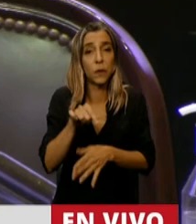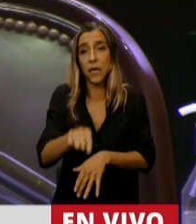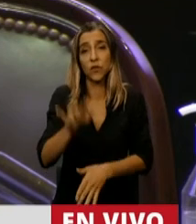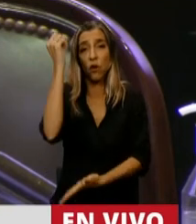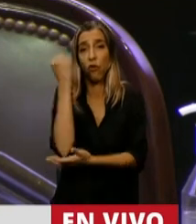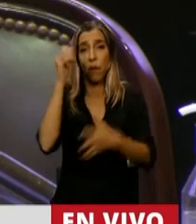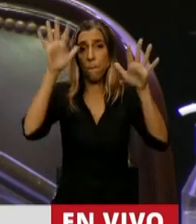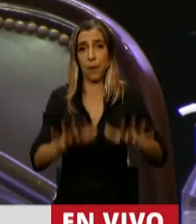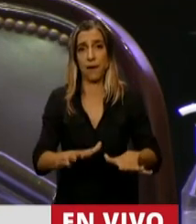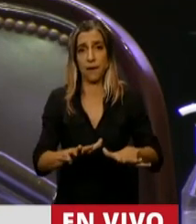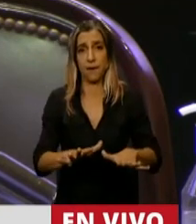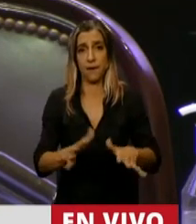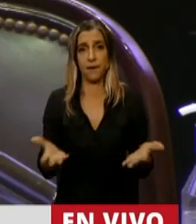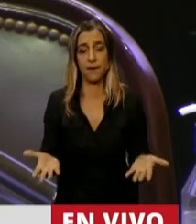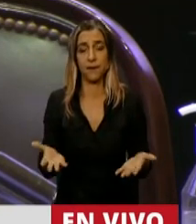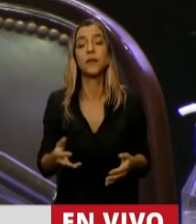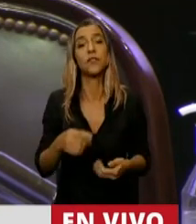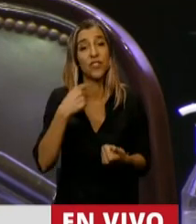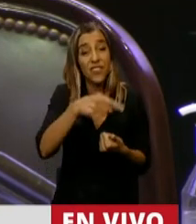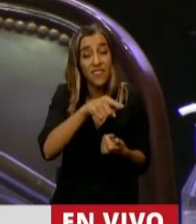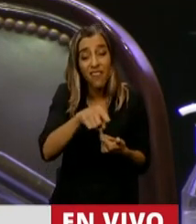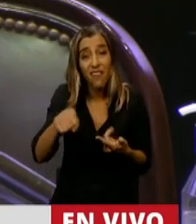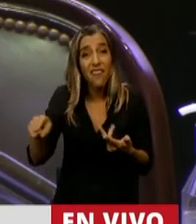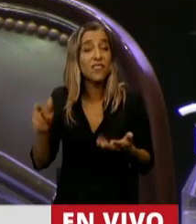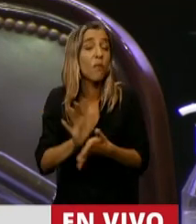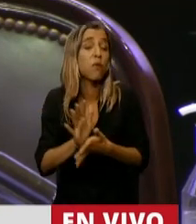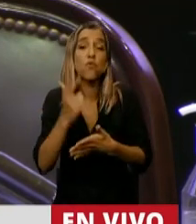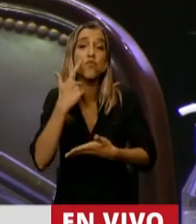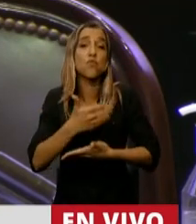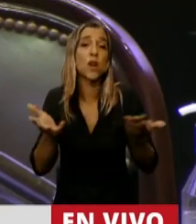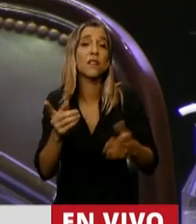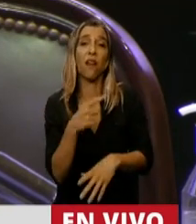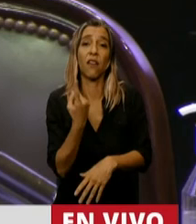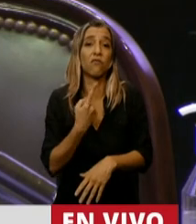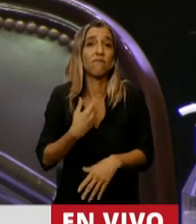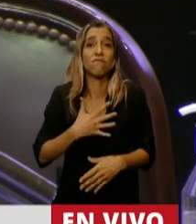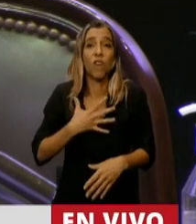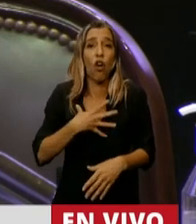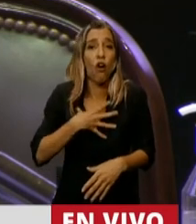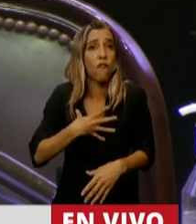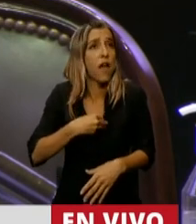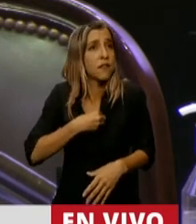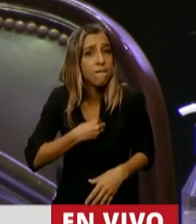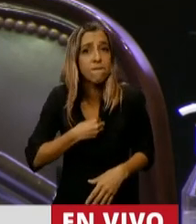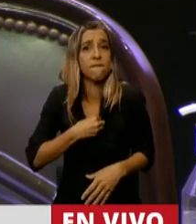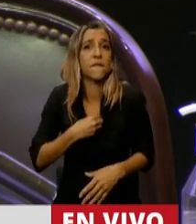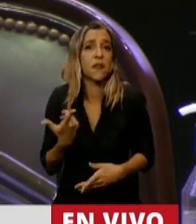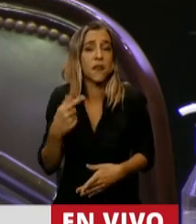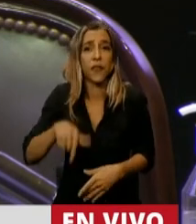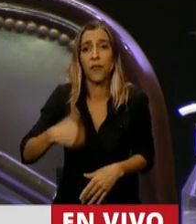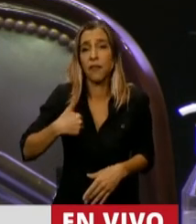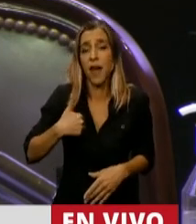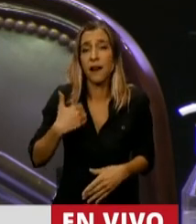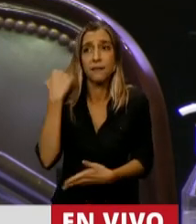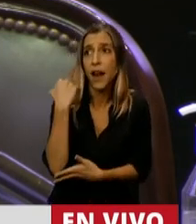economía. Todo esto ataca la credibilidad y la confianza en la economía de nuestro país.